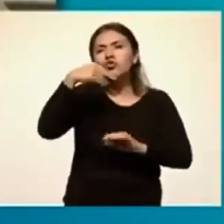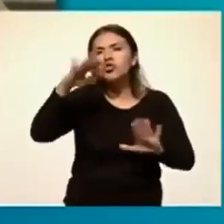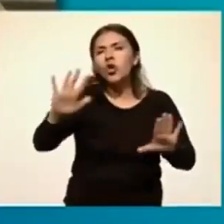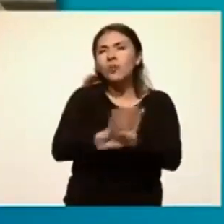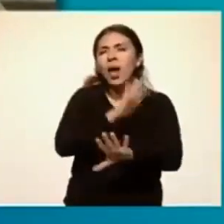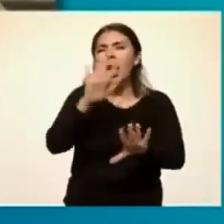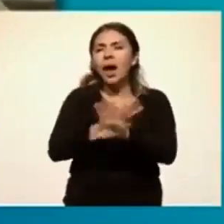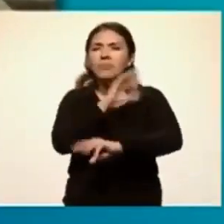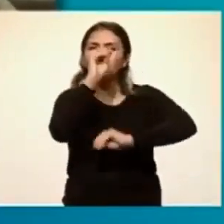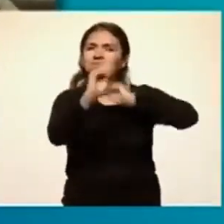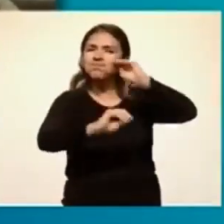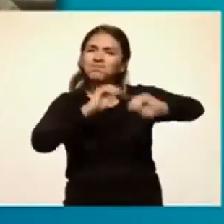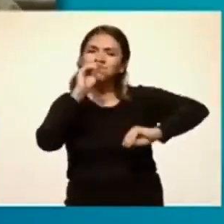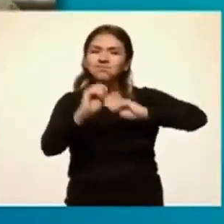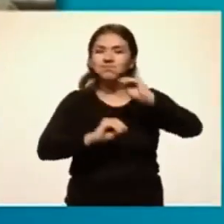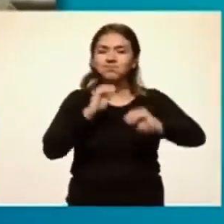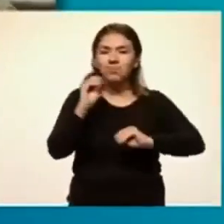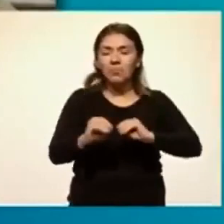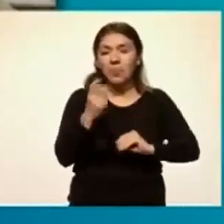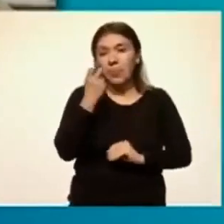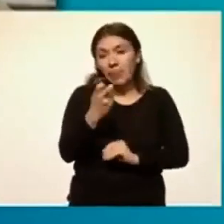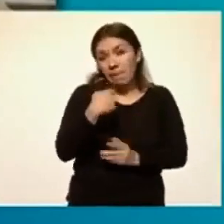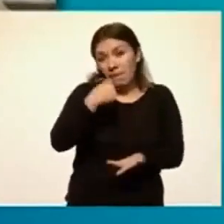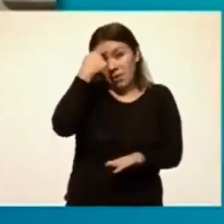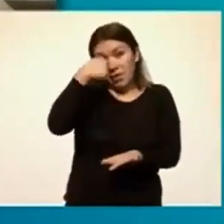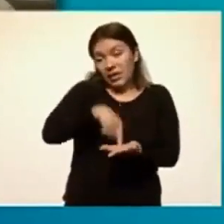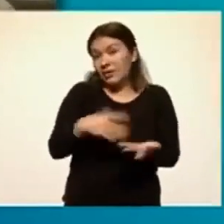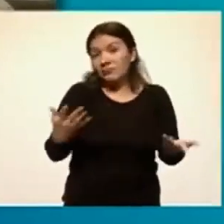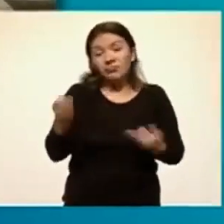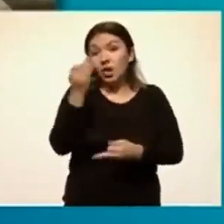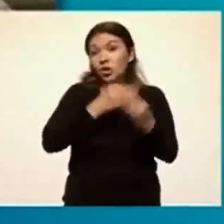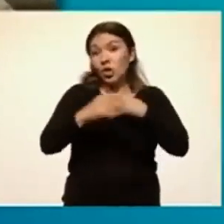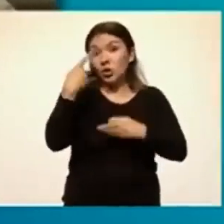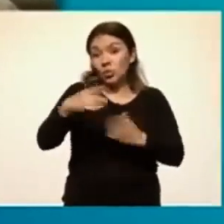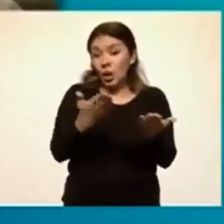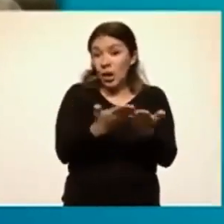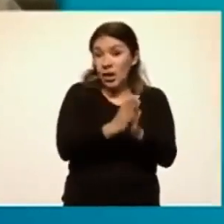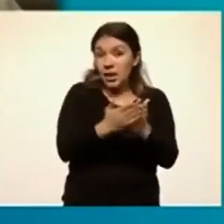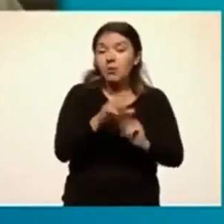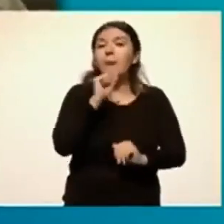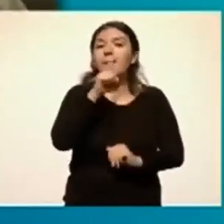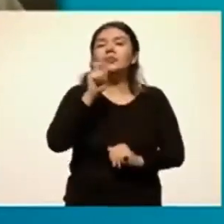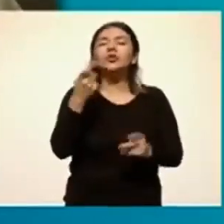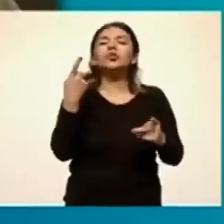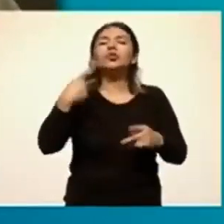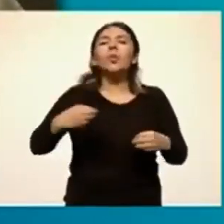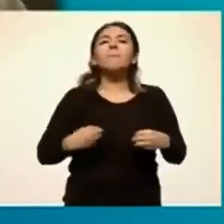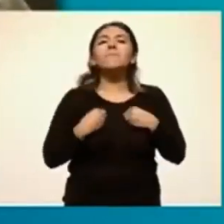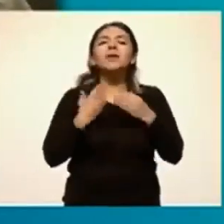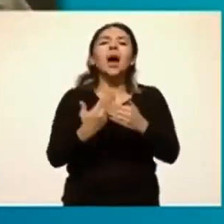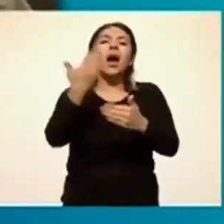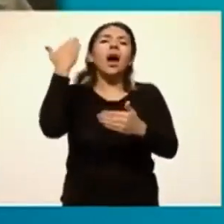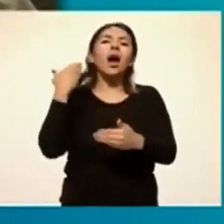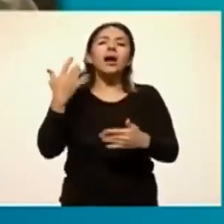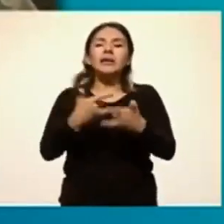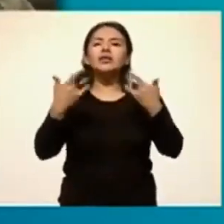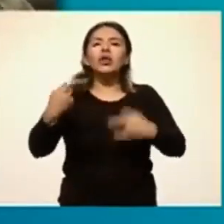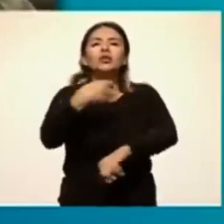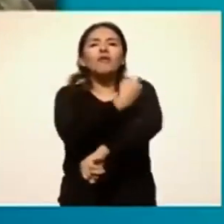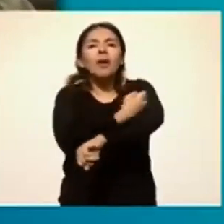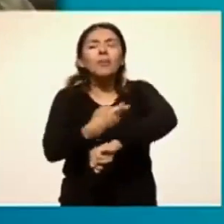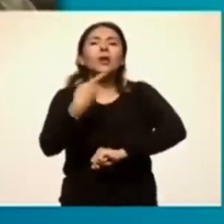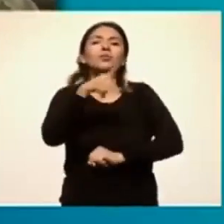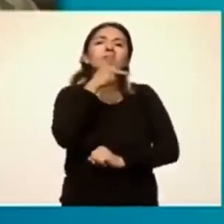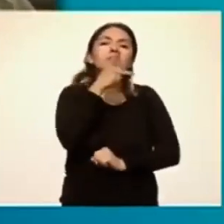otras luces y de otros colores. Entonces yo creo que bueno, toda su obra tiene muchísimo que ver con el pasado que tuvo, con la historia de su familia, de su padre,